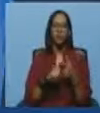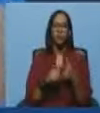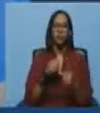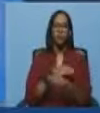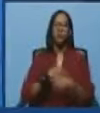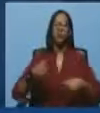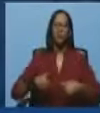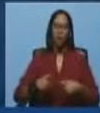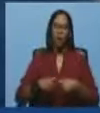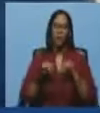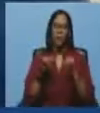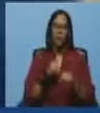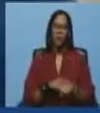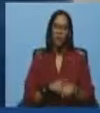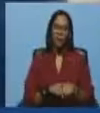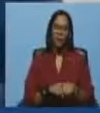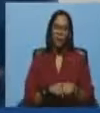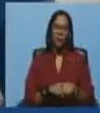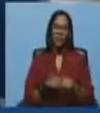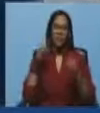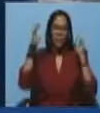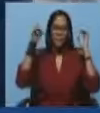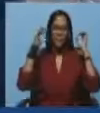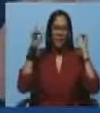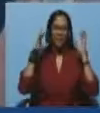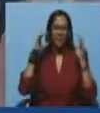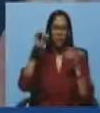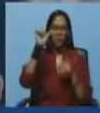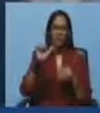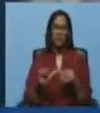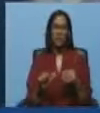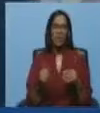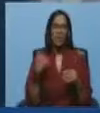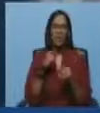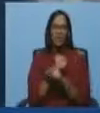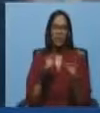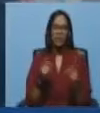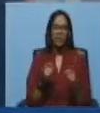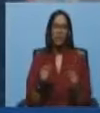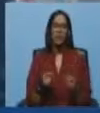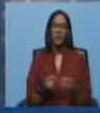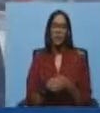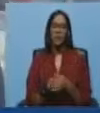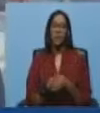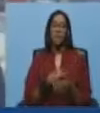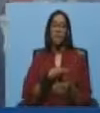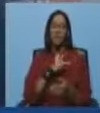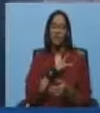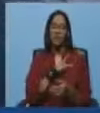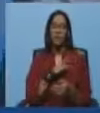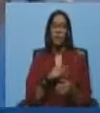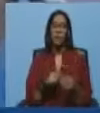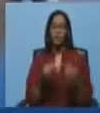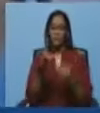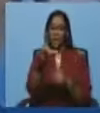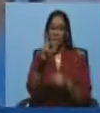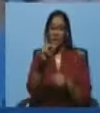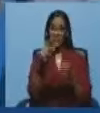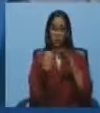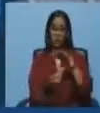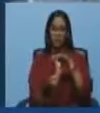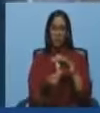refuerzan y al mismo tiempo te inventan una narrativa que termina siendo totalmente falaz. Y está la segunda arista, que es